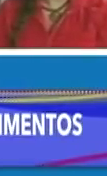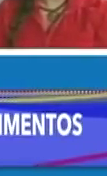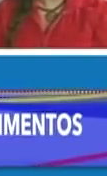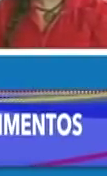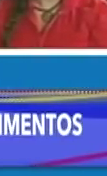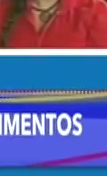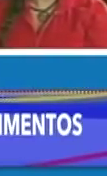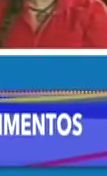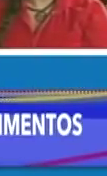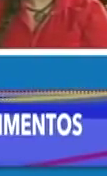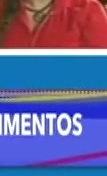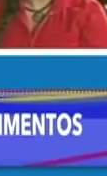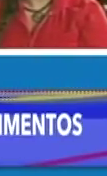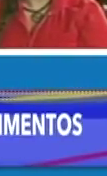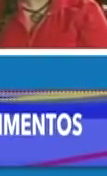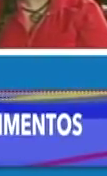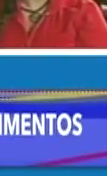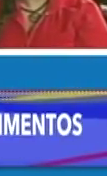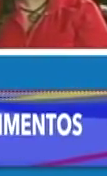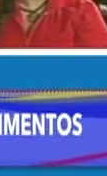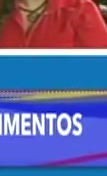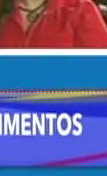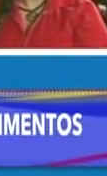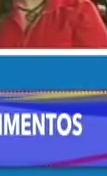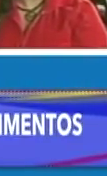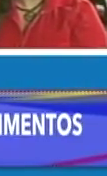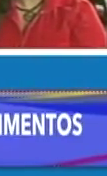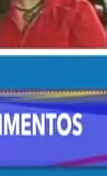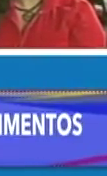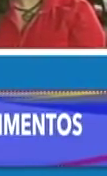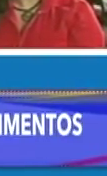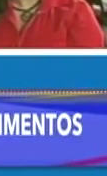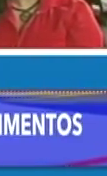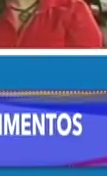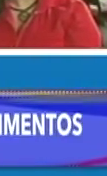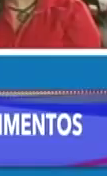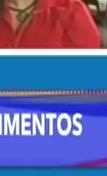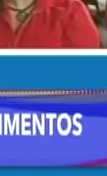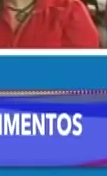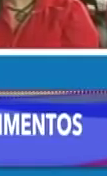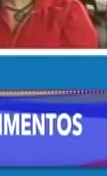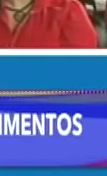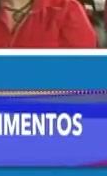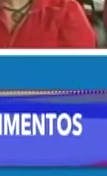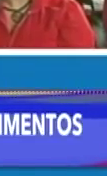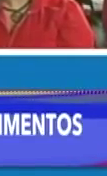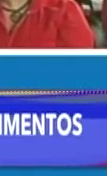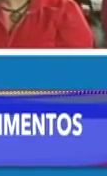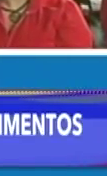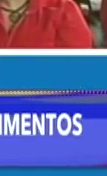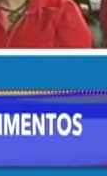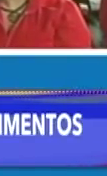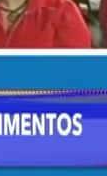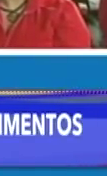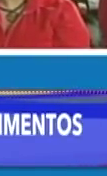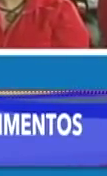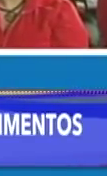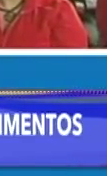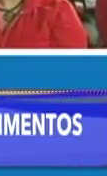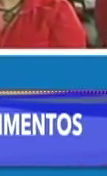todo el poder de la nación todo el poder articulado para un objetivo la